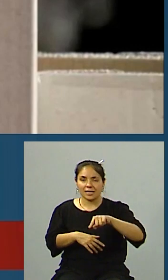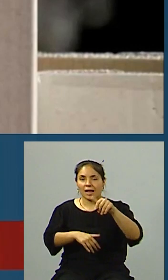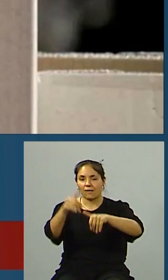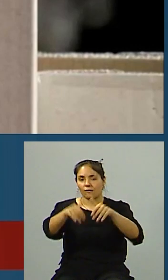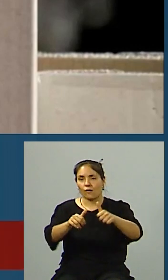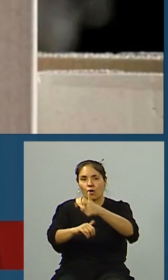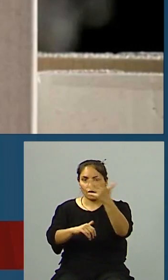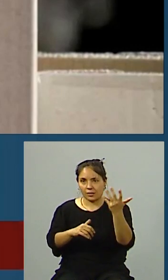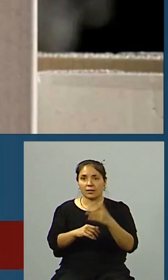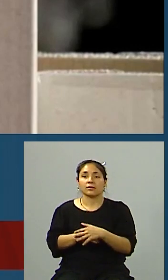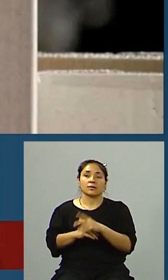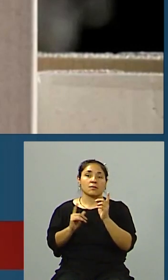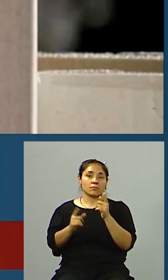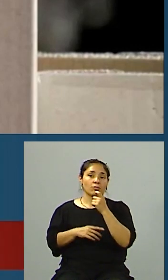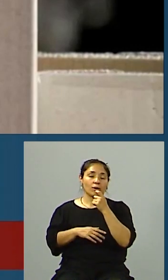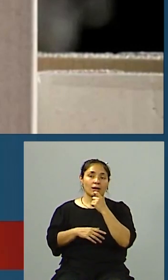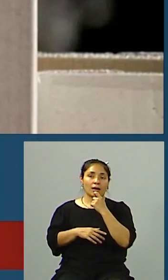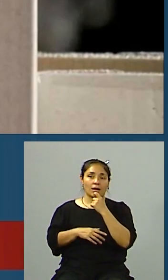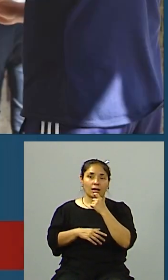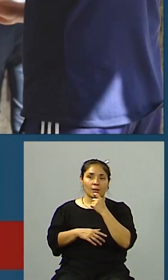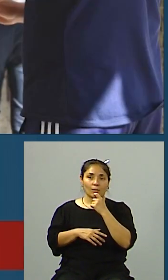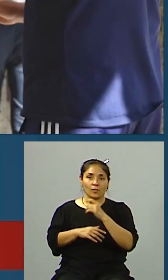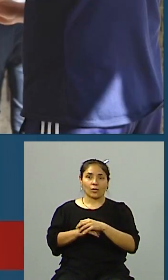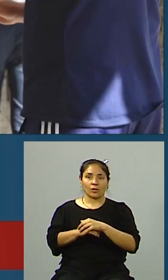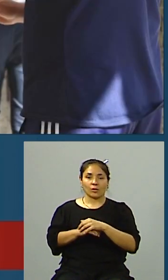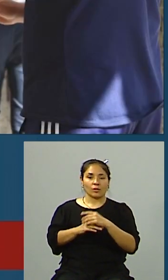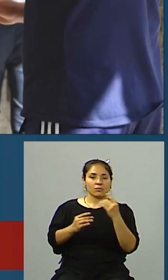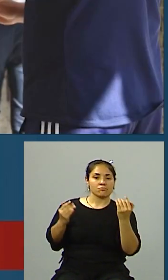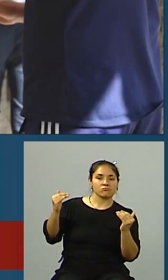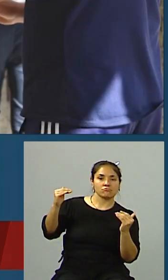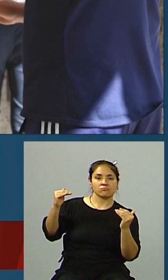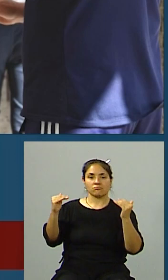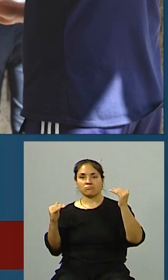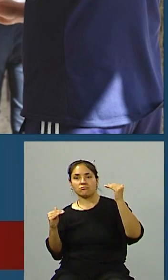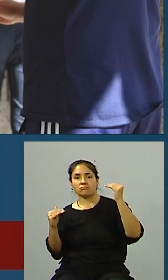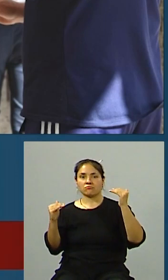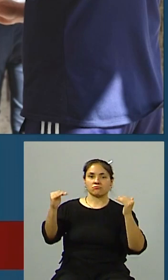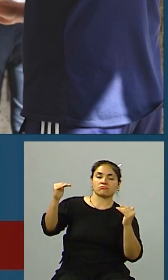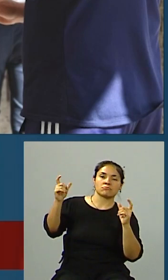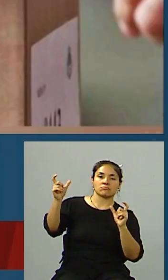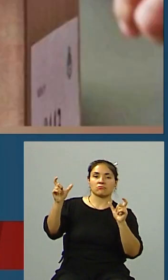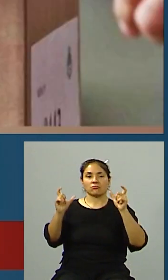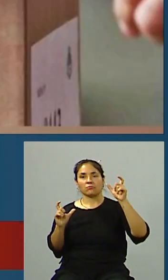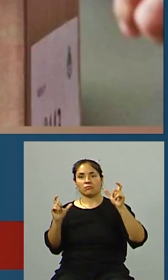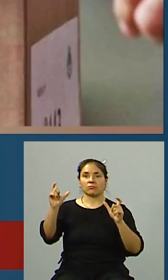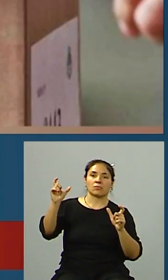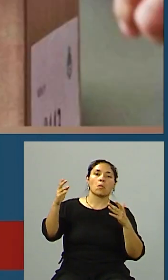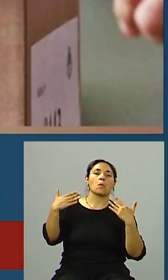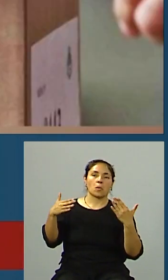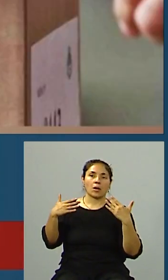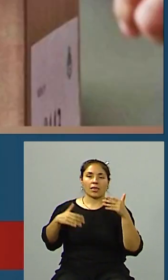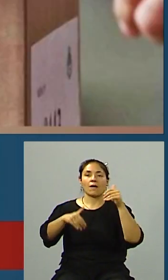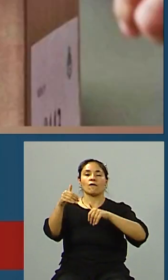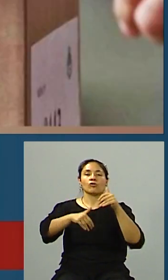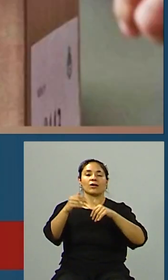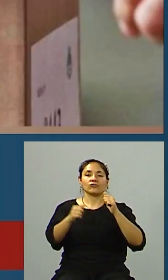que estamos viendo se termina de inclinar para un lado o para el otro, con un poco más de margen, bueno, tendremos un